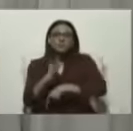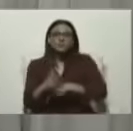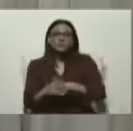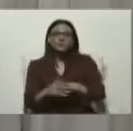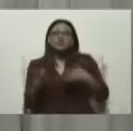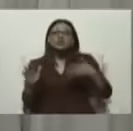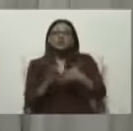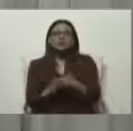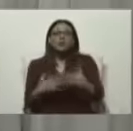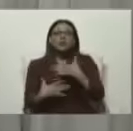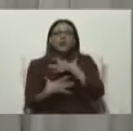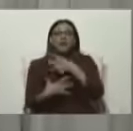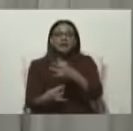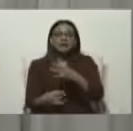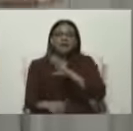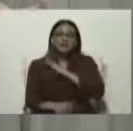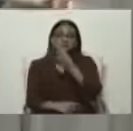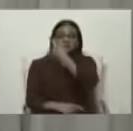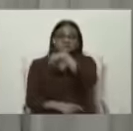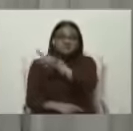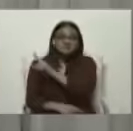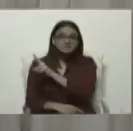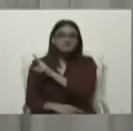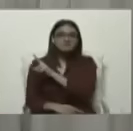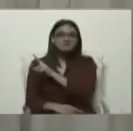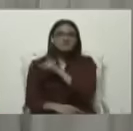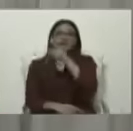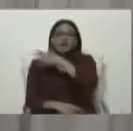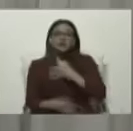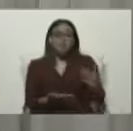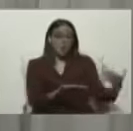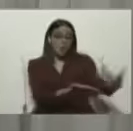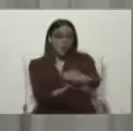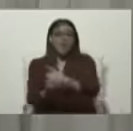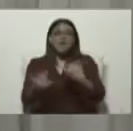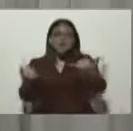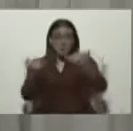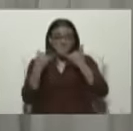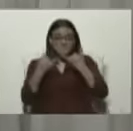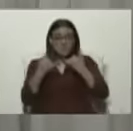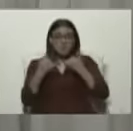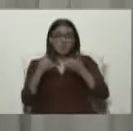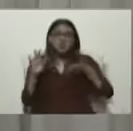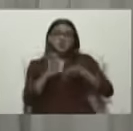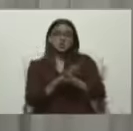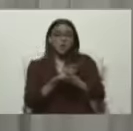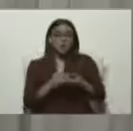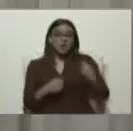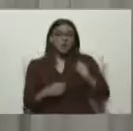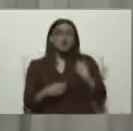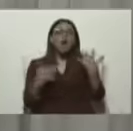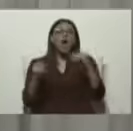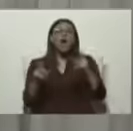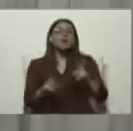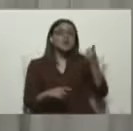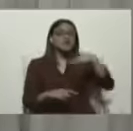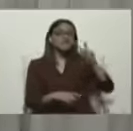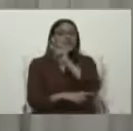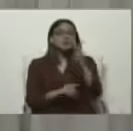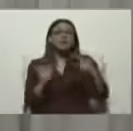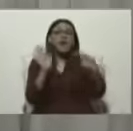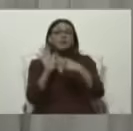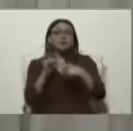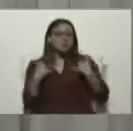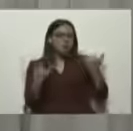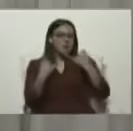is being paid. Es decir, van a entregarse a ellos mismos a precio de gallina flaca todos los bienes del Estado y con